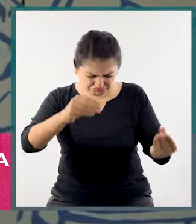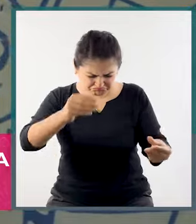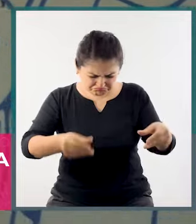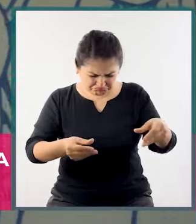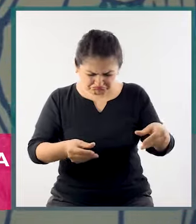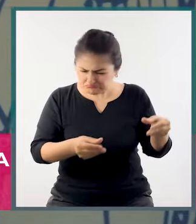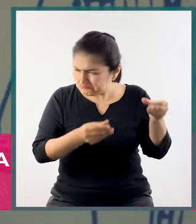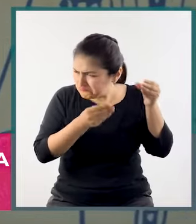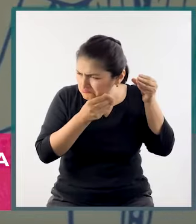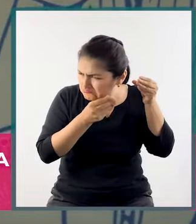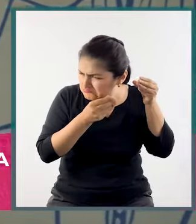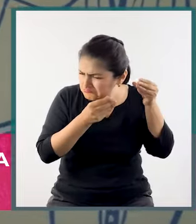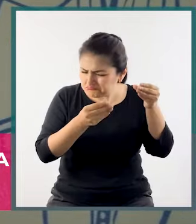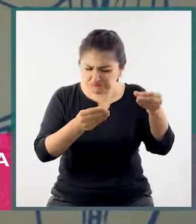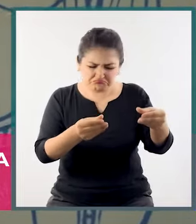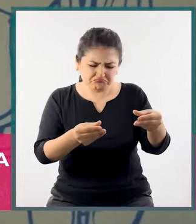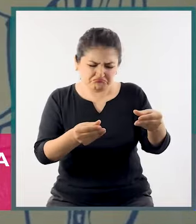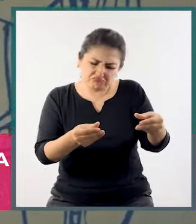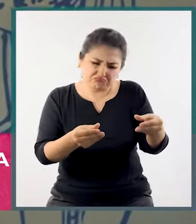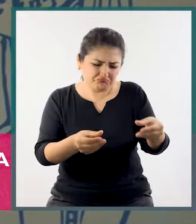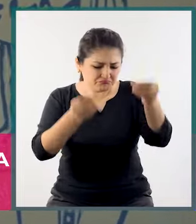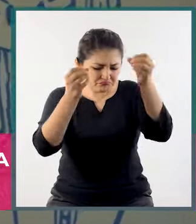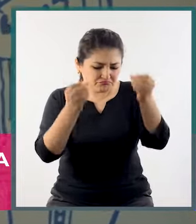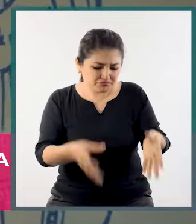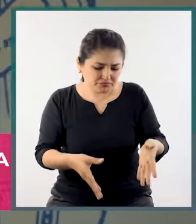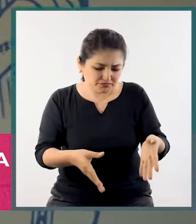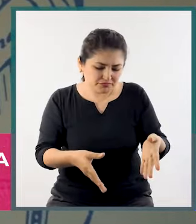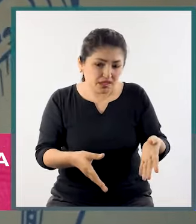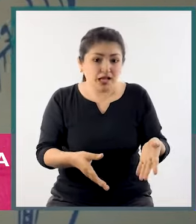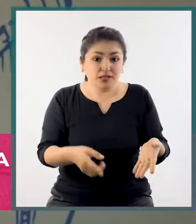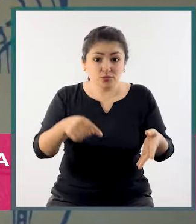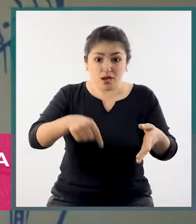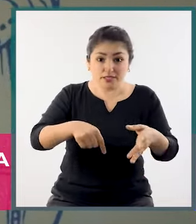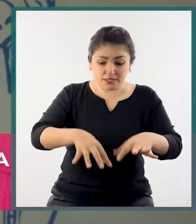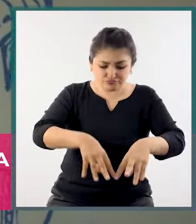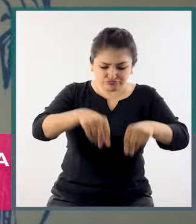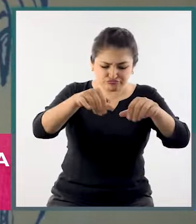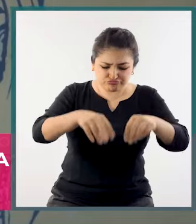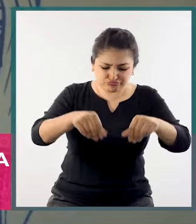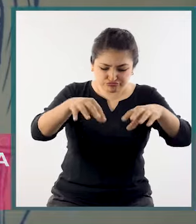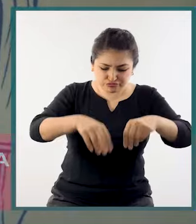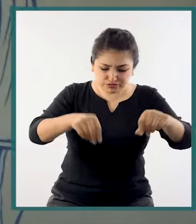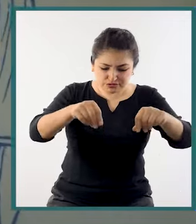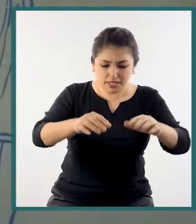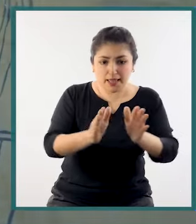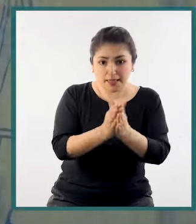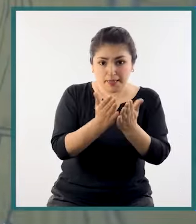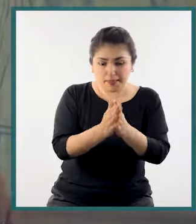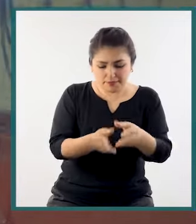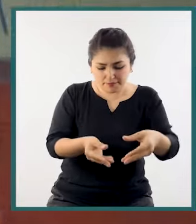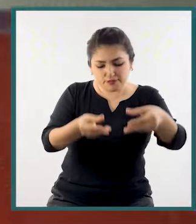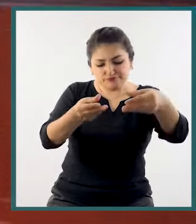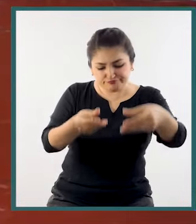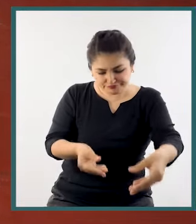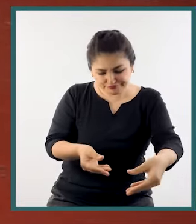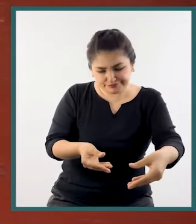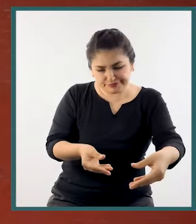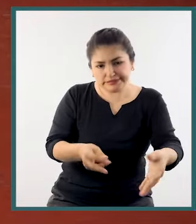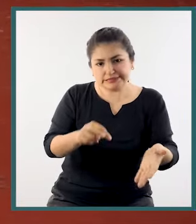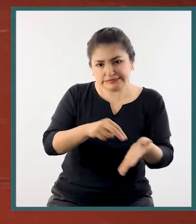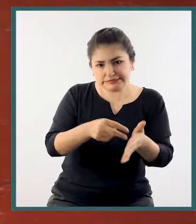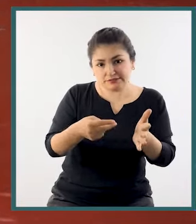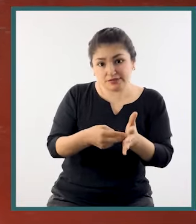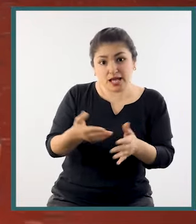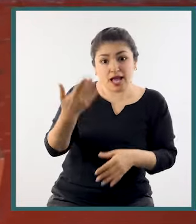sacude ese libro, claro. No le dice nada. Y lo tira. Y lo tira, ¿no? Aquí y en ahí, la representación vemos sí, la tierra y justamente el libro tirado